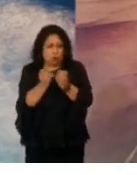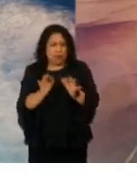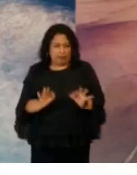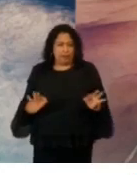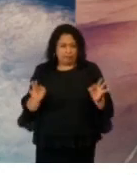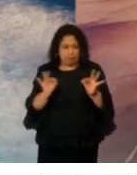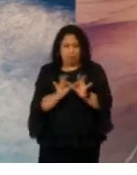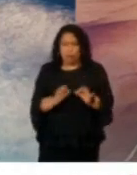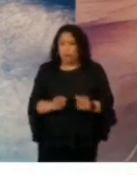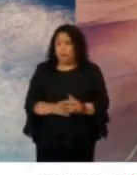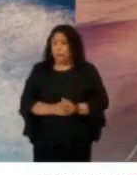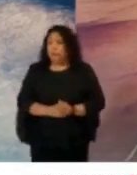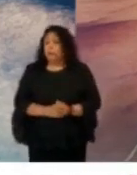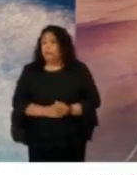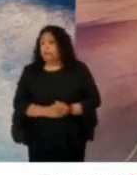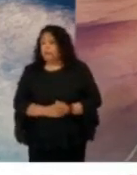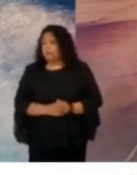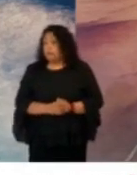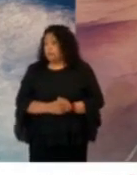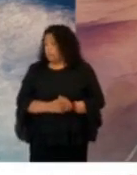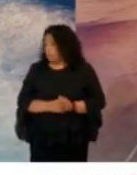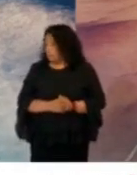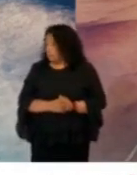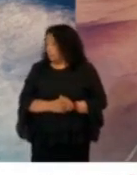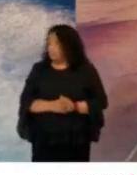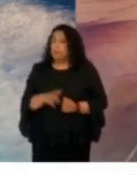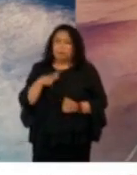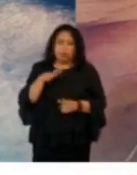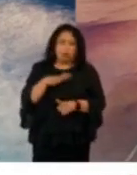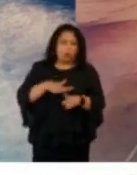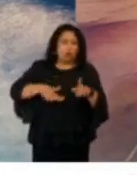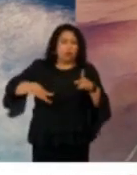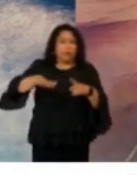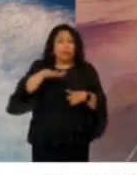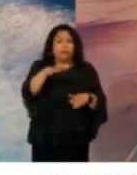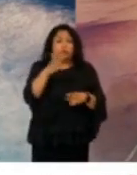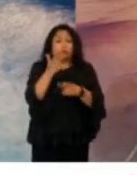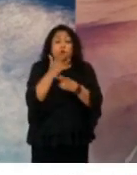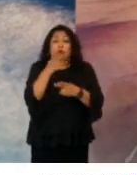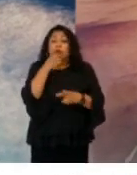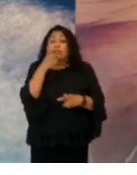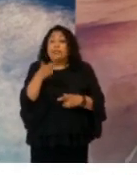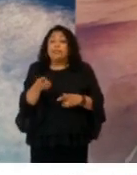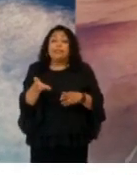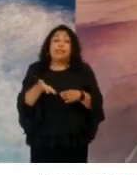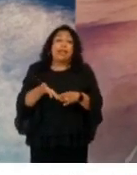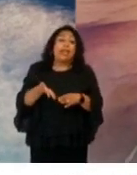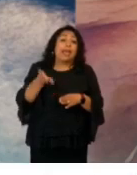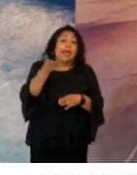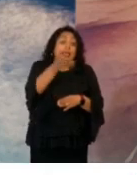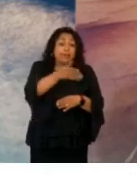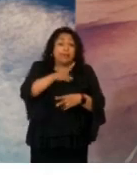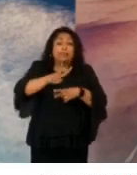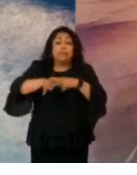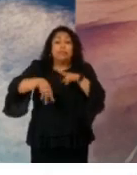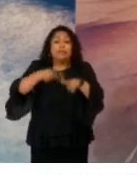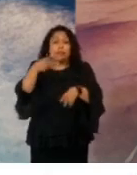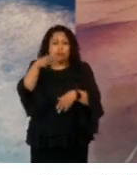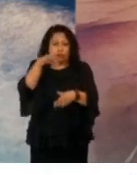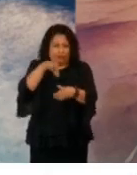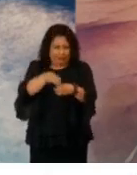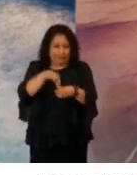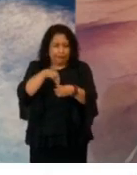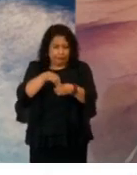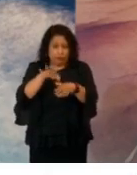importante, un poco, digamos, habría que darle contexto, pero lo que dice es, antes íbamos a